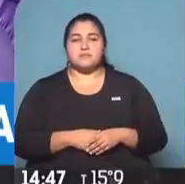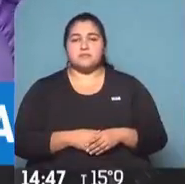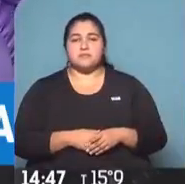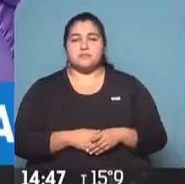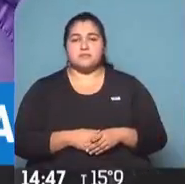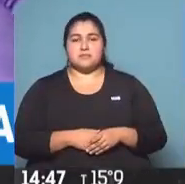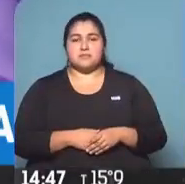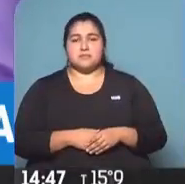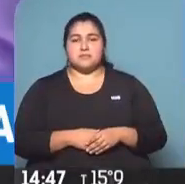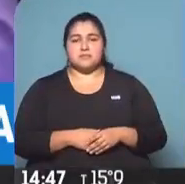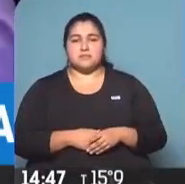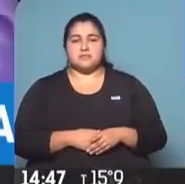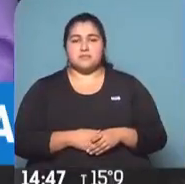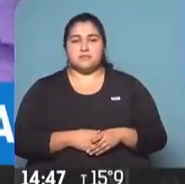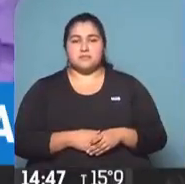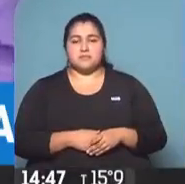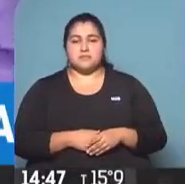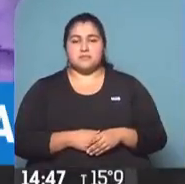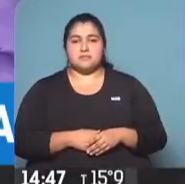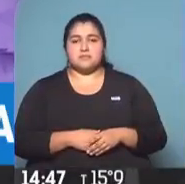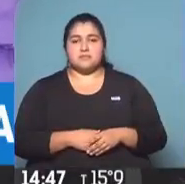podremos observar y disfrutar